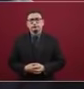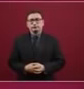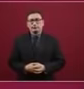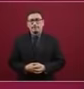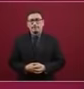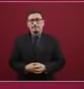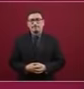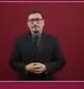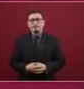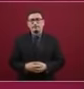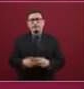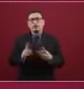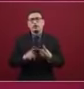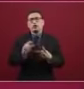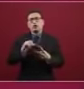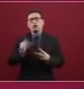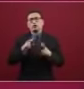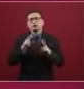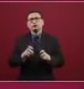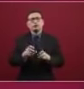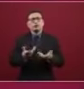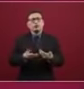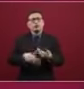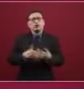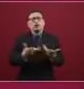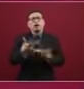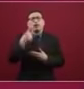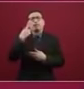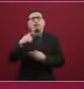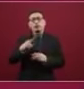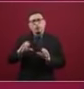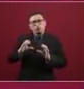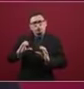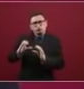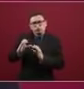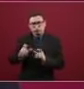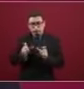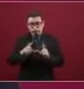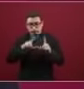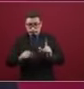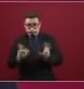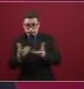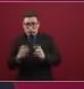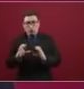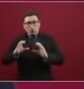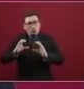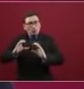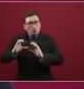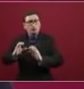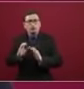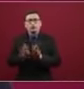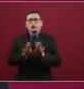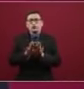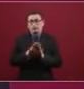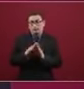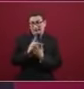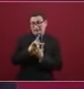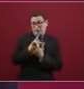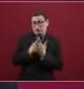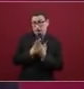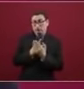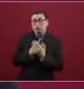tema de los candados, el programa educativo de la Guardia Nacional, sobre el